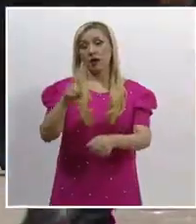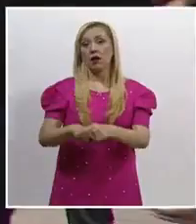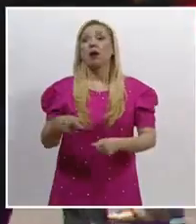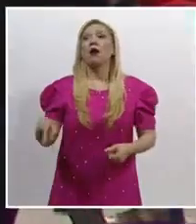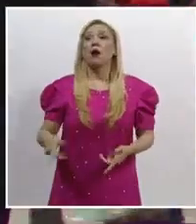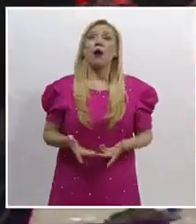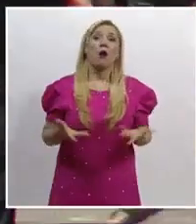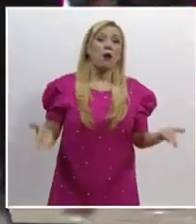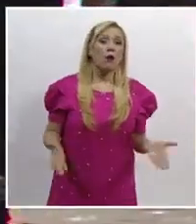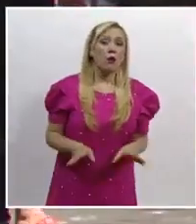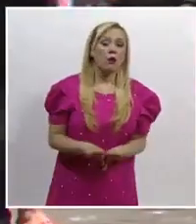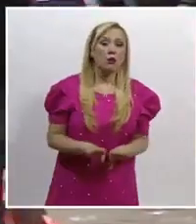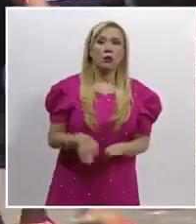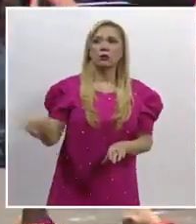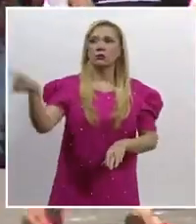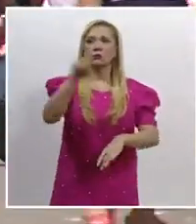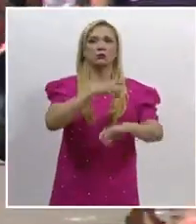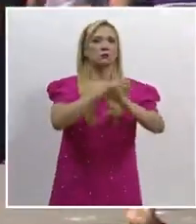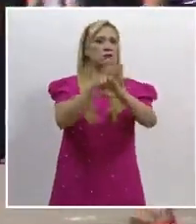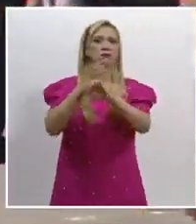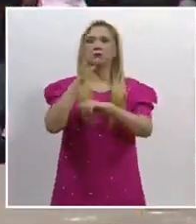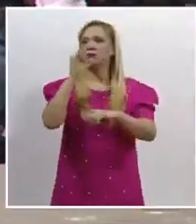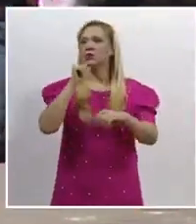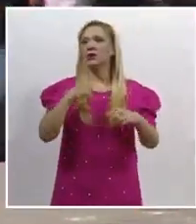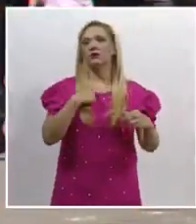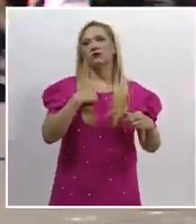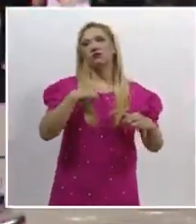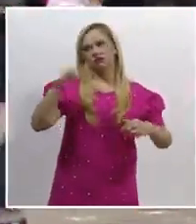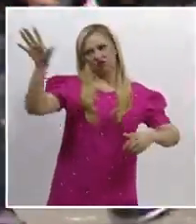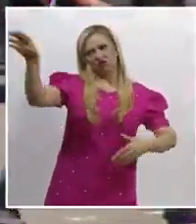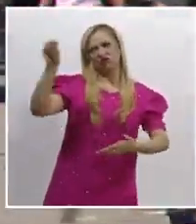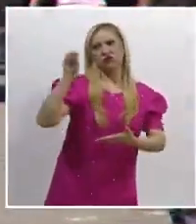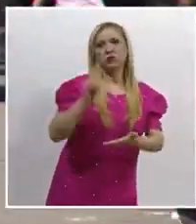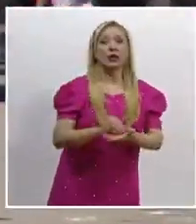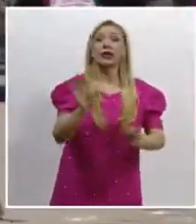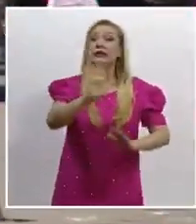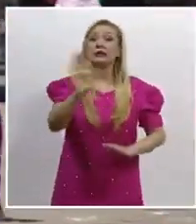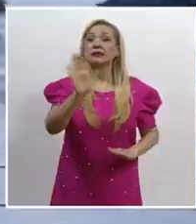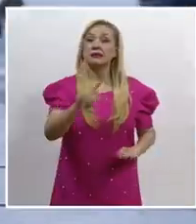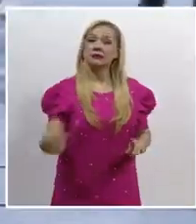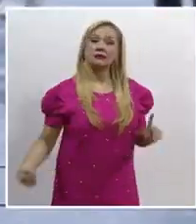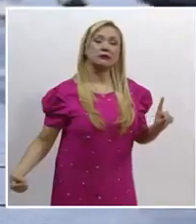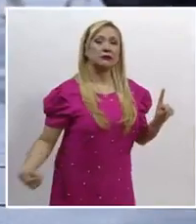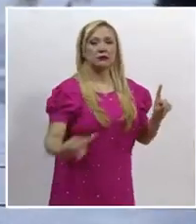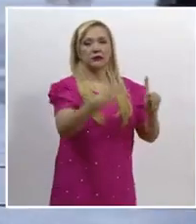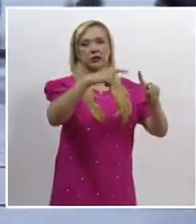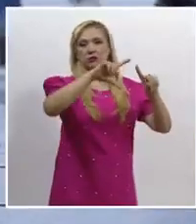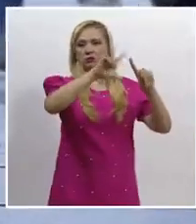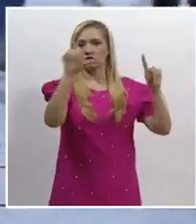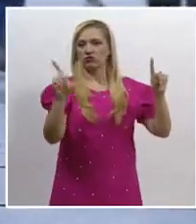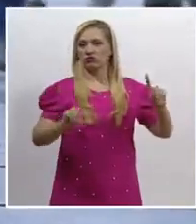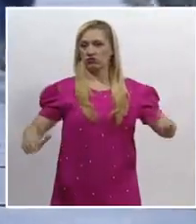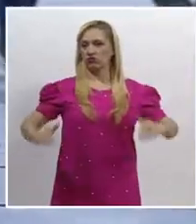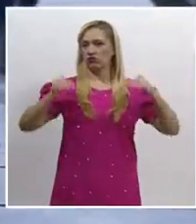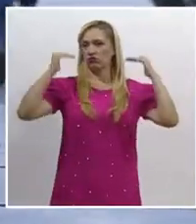parte, pues las entidades no pueden establecer su supletoriedad, ya que son de aplicación directa al formar parte de la Ley